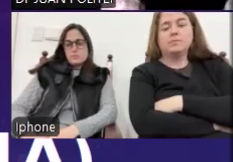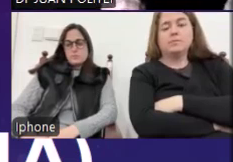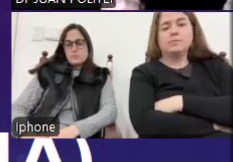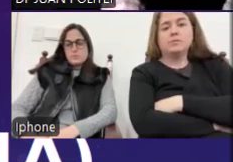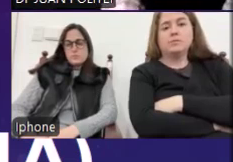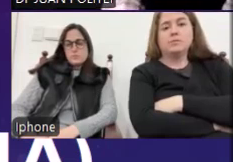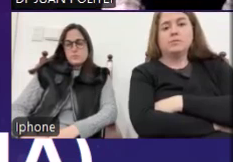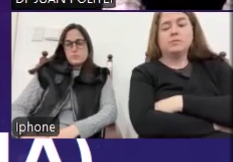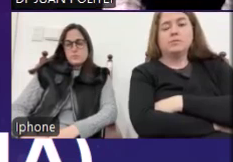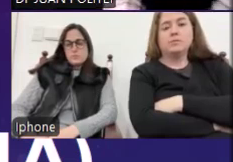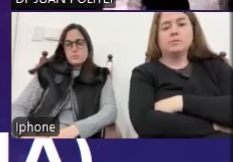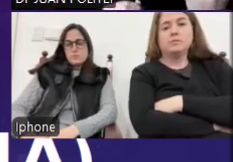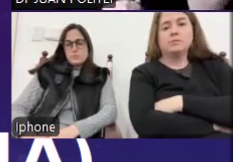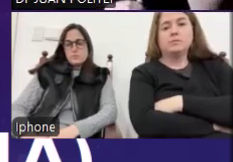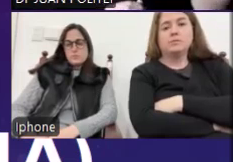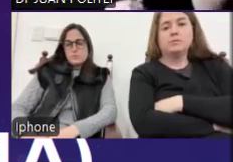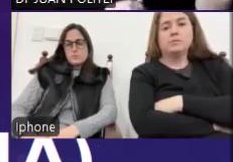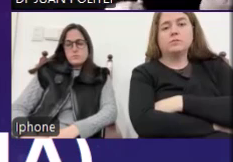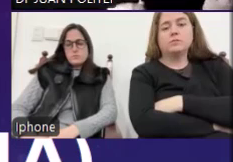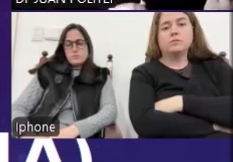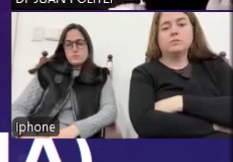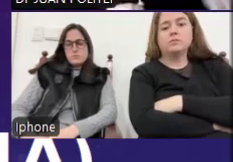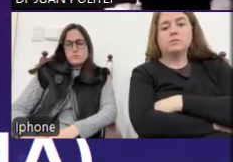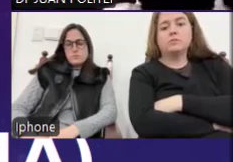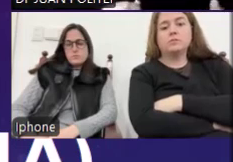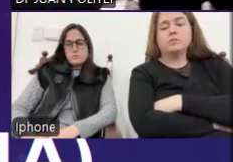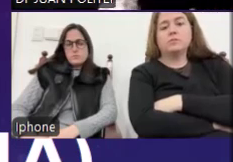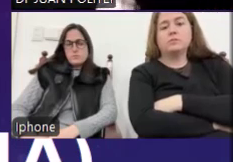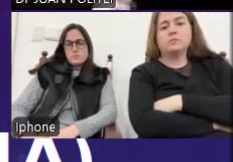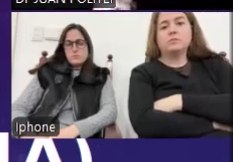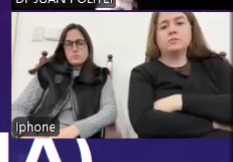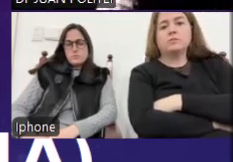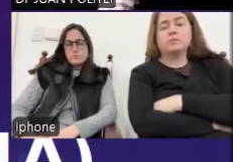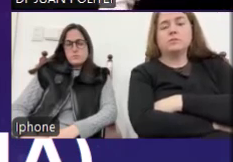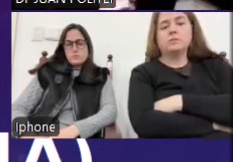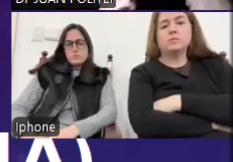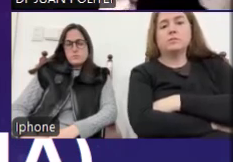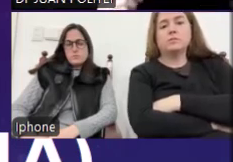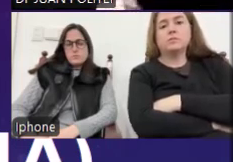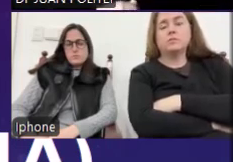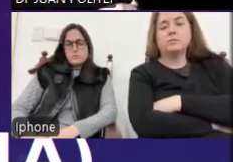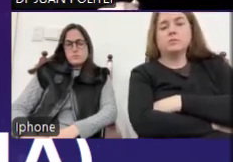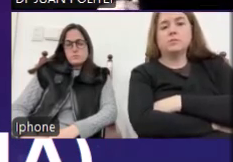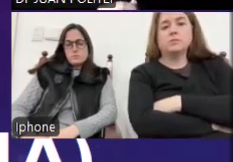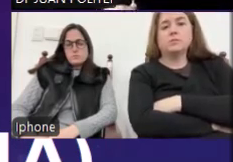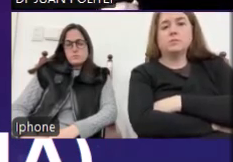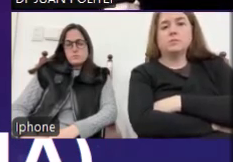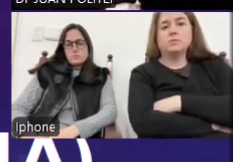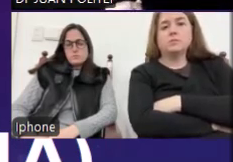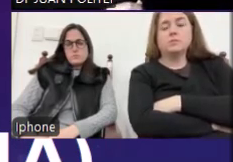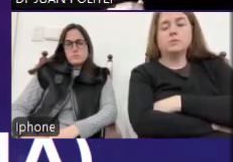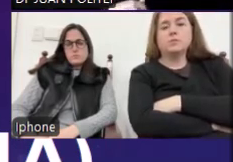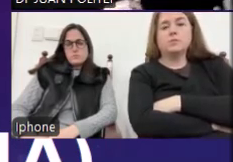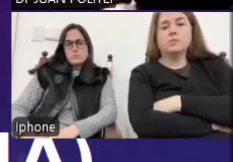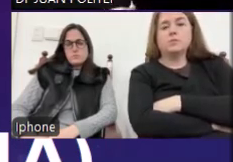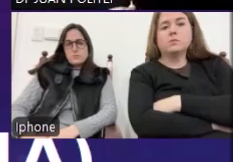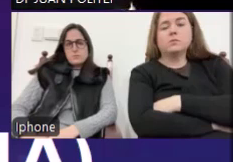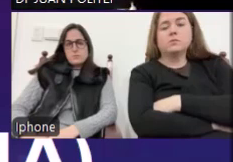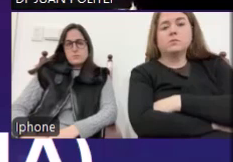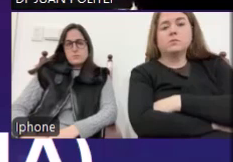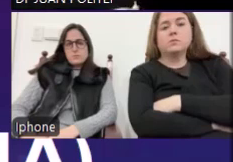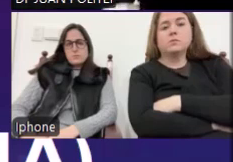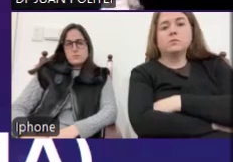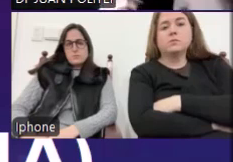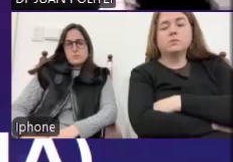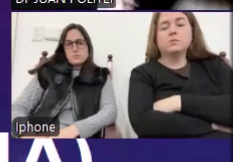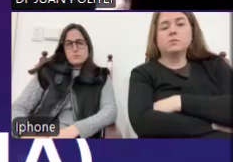en el laboratorio, células que tienen Fabry, ya fue probado en animales que tienen Fabry y anduvieron